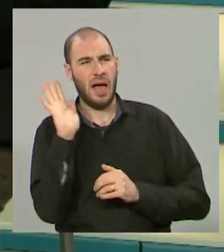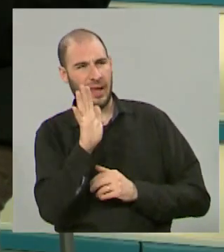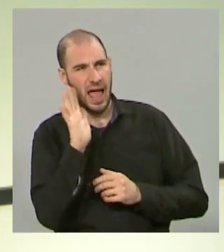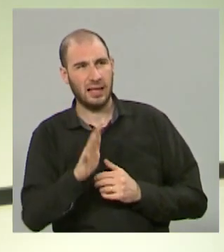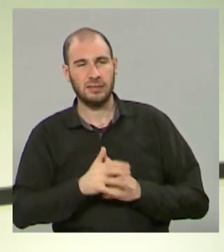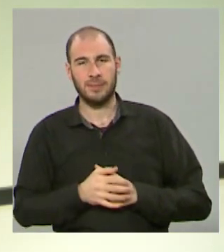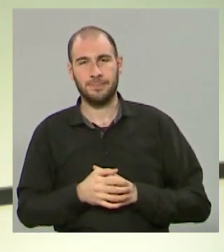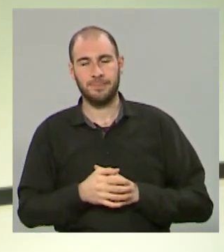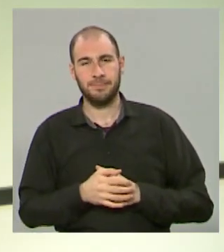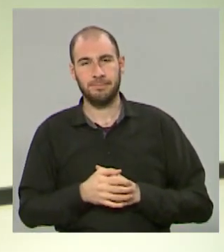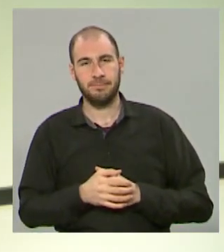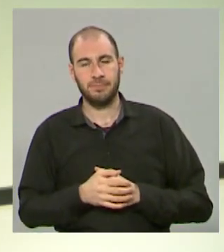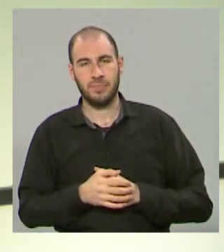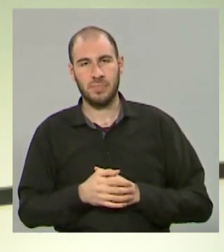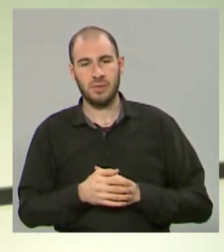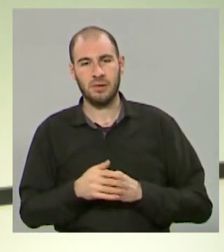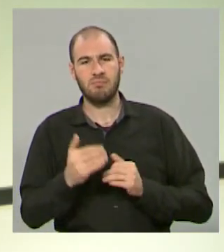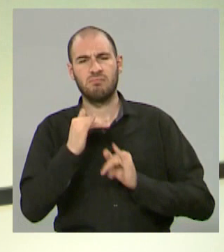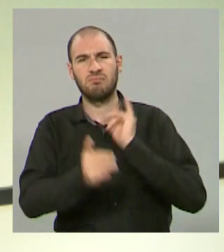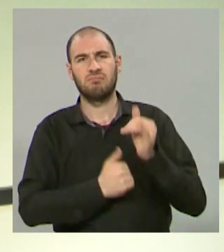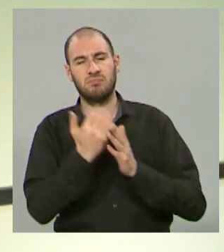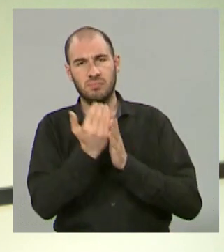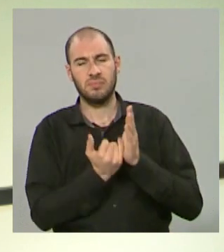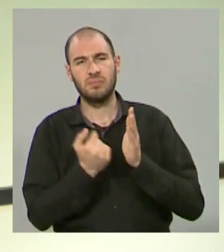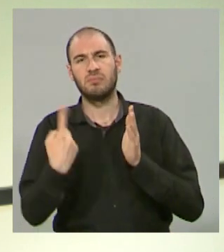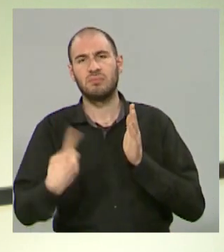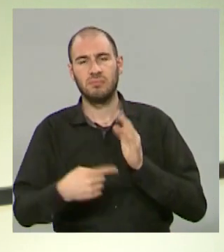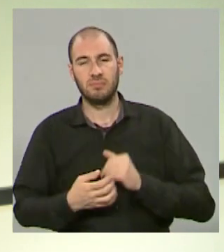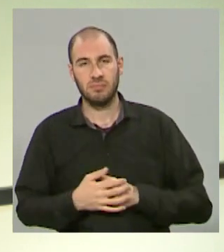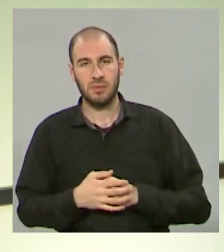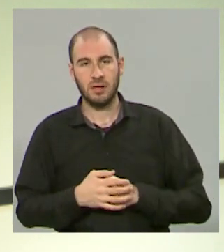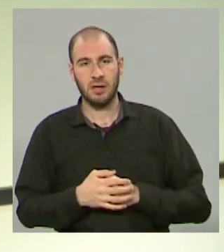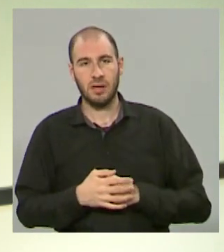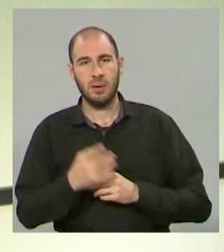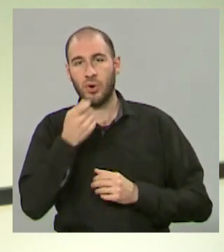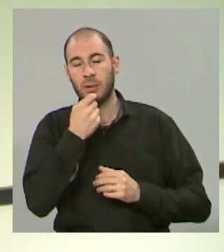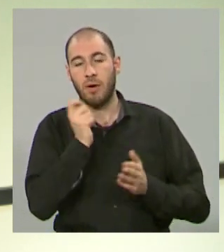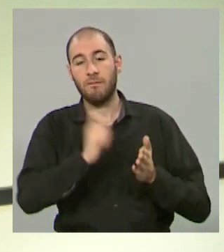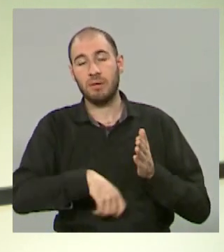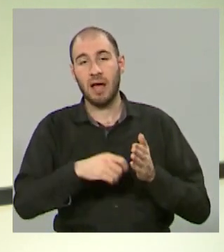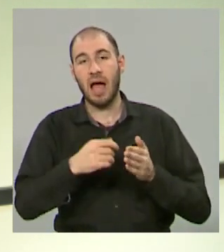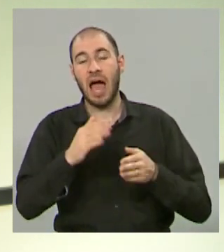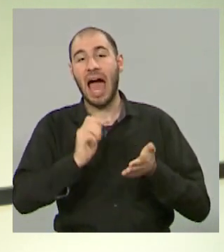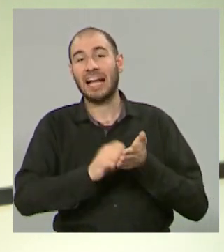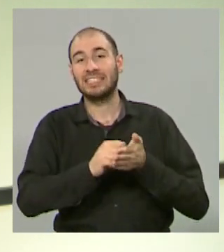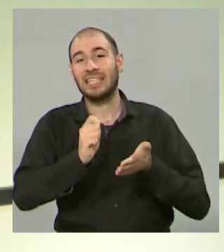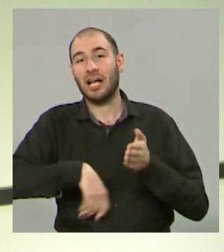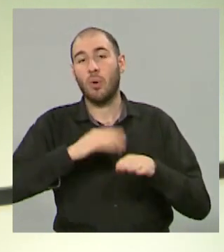amenazas, lo que está hablando, hace referencia a que firmaban, por ejemplo, actas